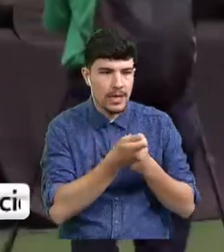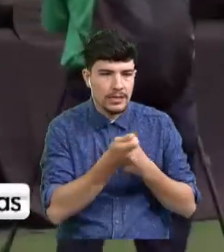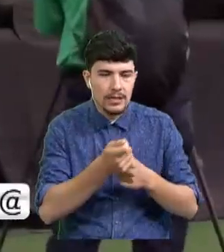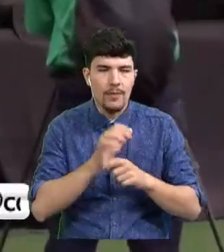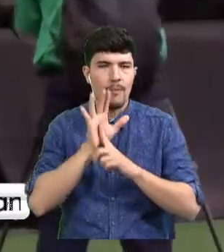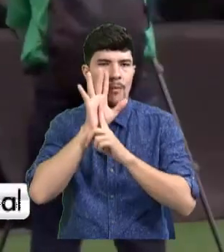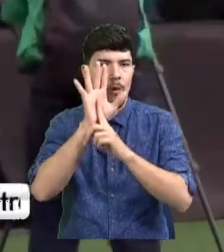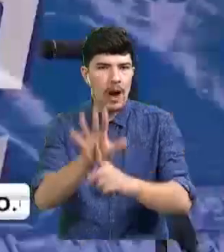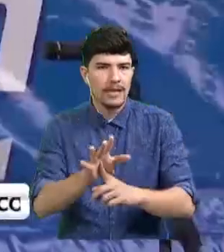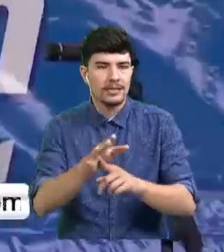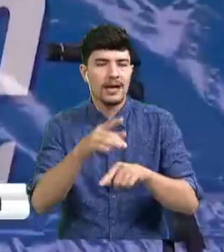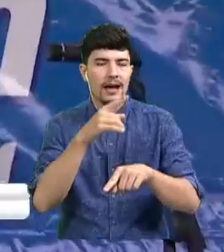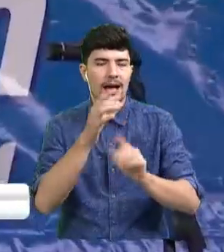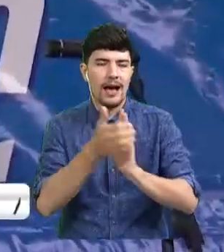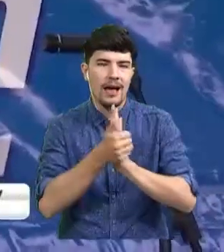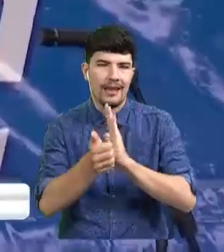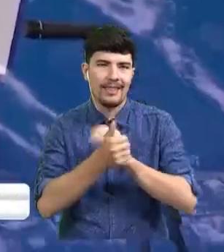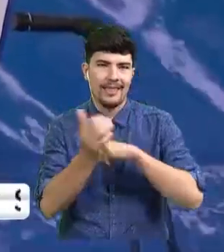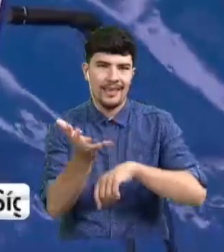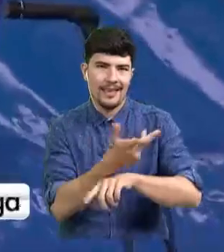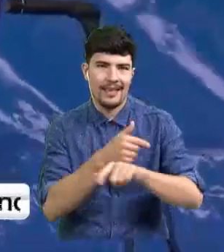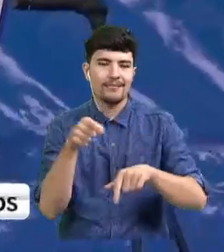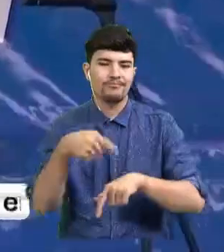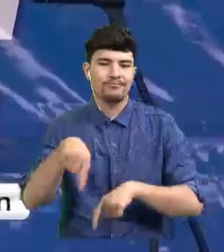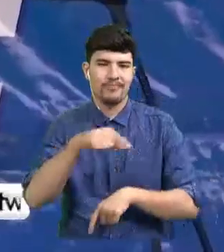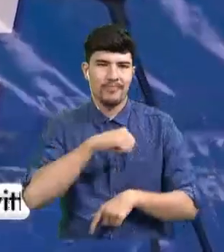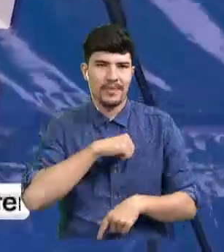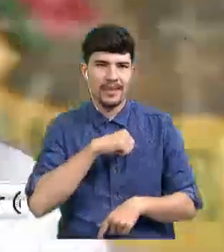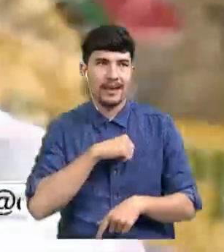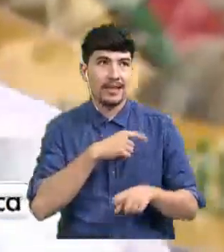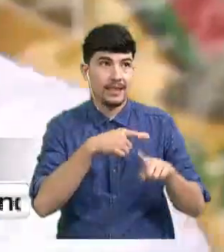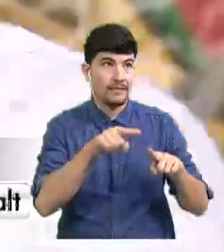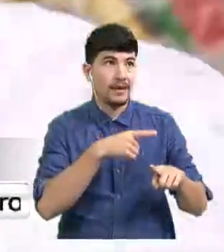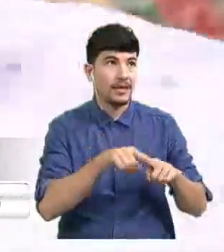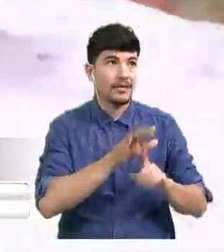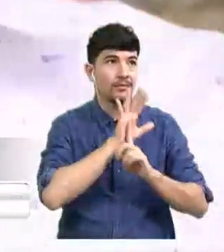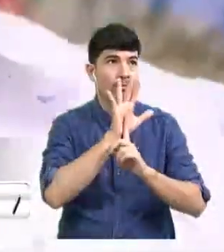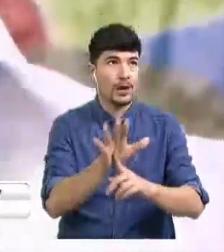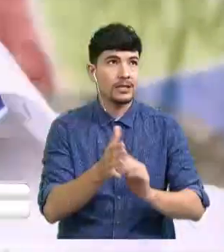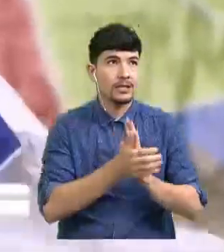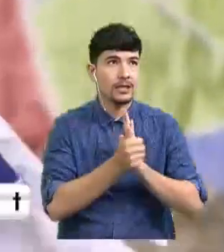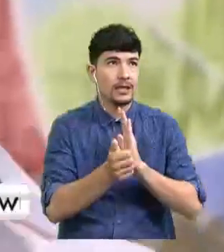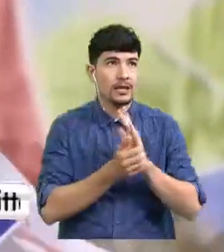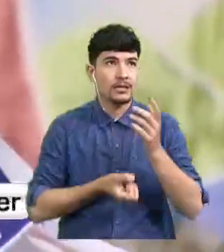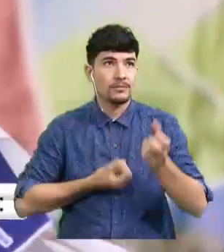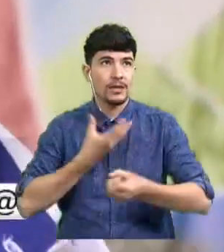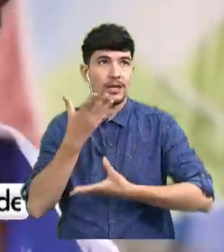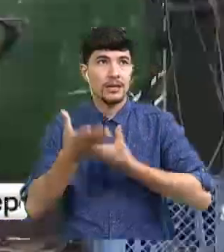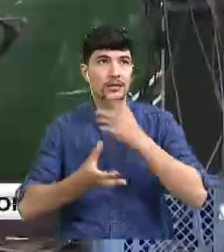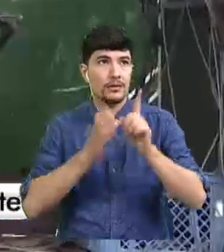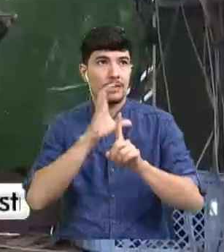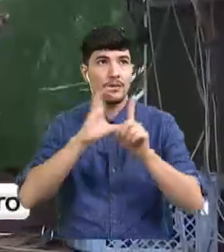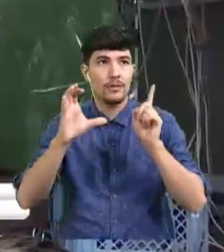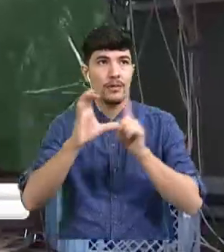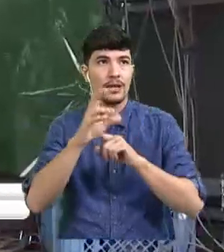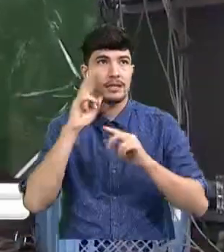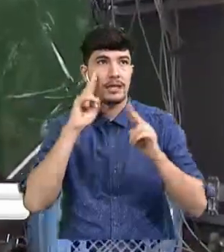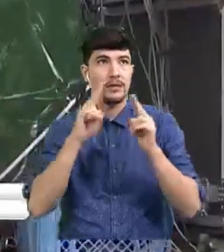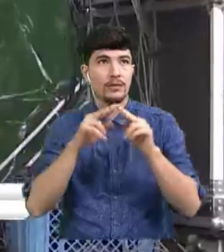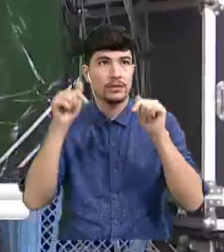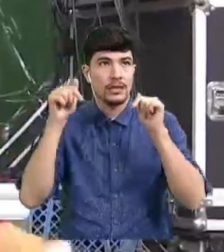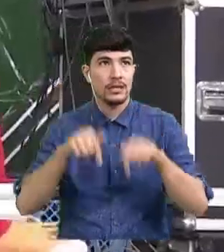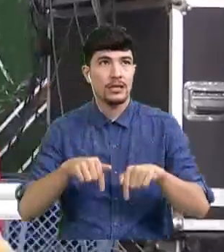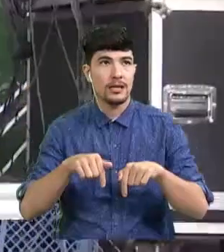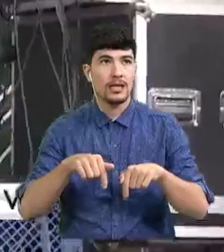que todas esas muestras artísticas y culturales que tienen. Diferentes muestras de talento y expresión cultural se evidenciaron en esta comuna donde